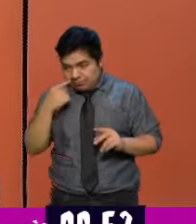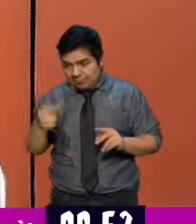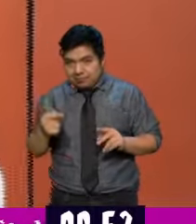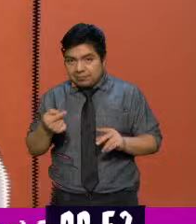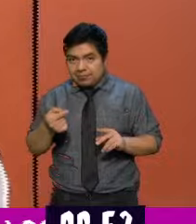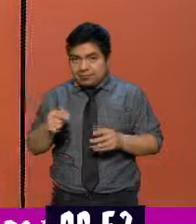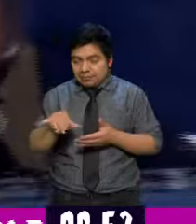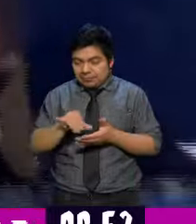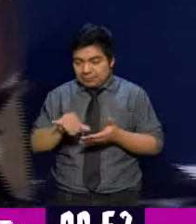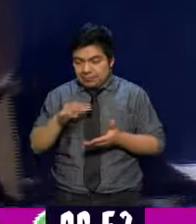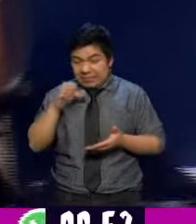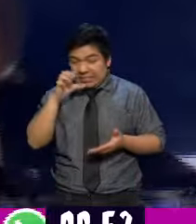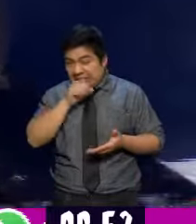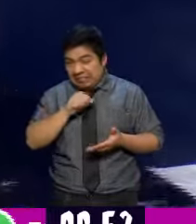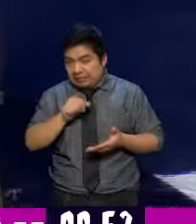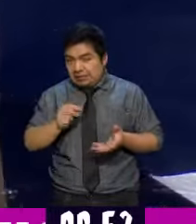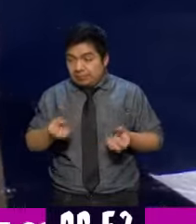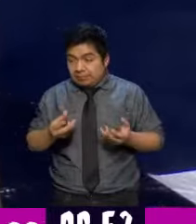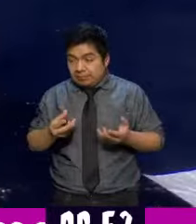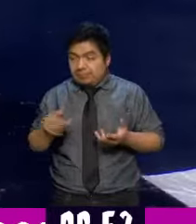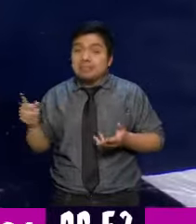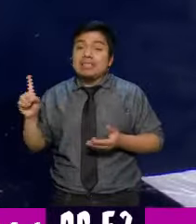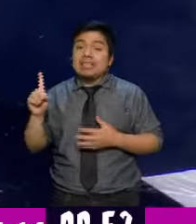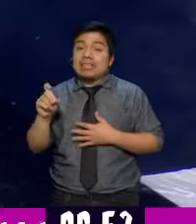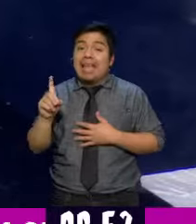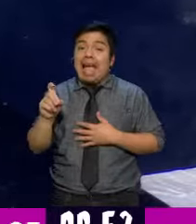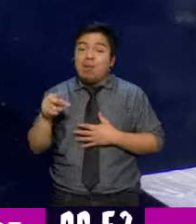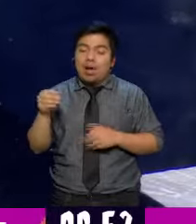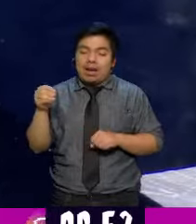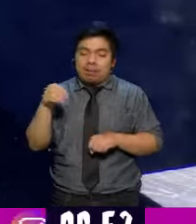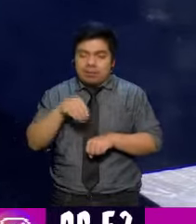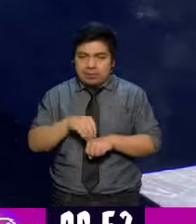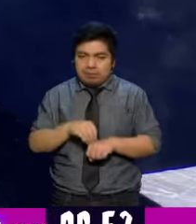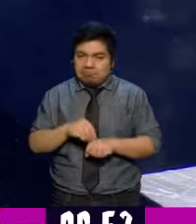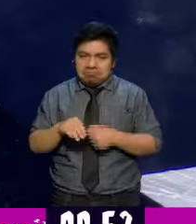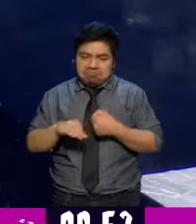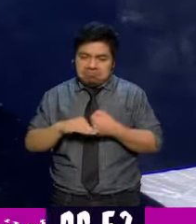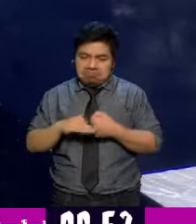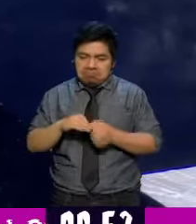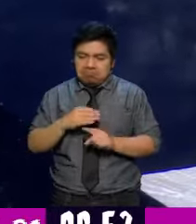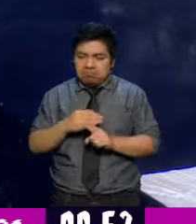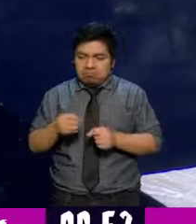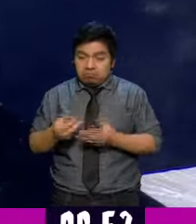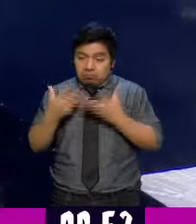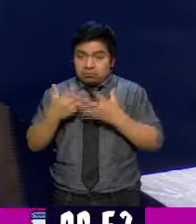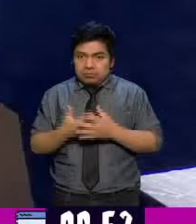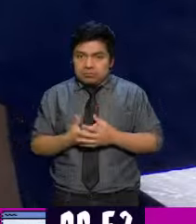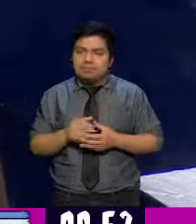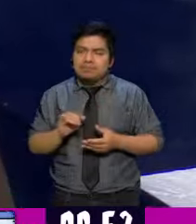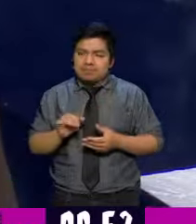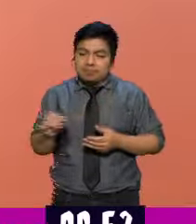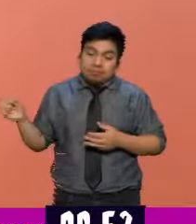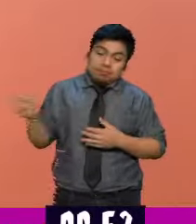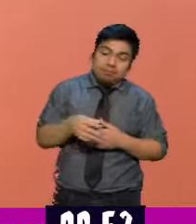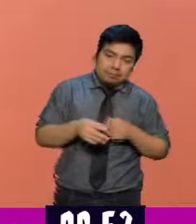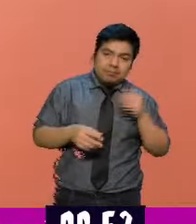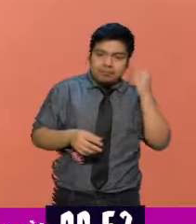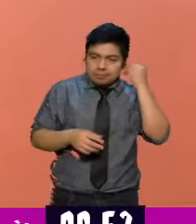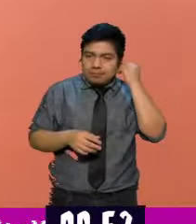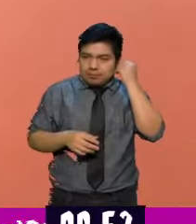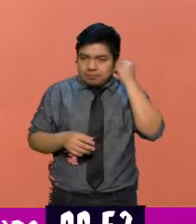un poco de aceite caliente. Y una vez dorado, agregamos un poquito de agua, media taza, no un cuarto de taza. Sí, pues sí. Si la avientan de golpe, rápido,